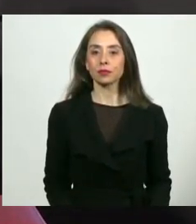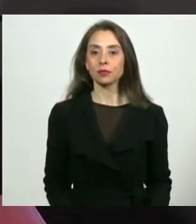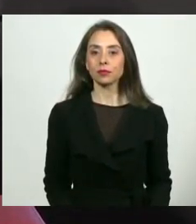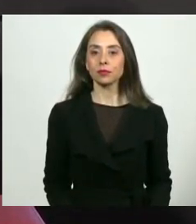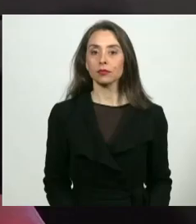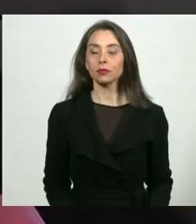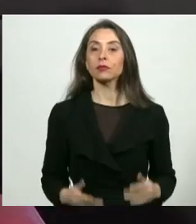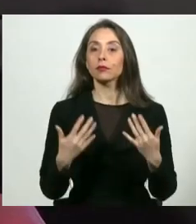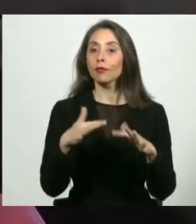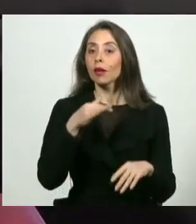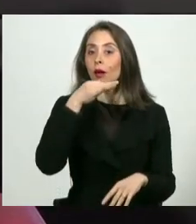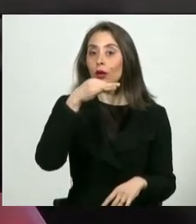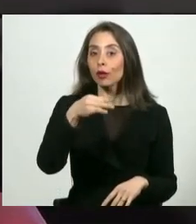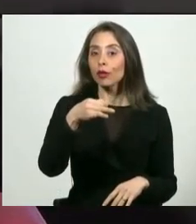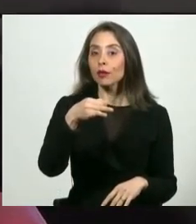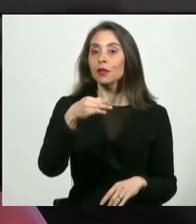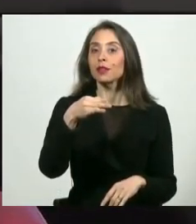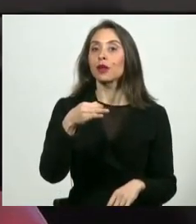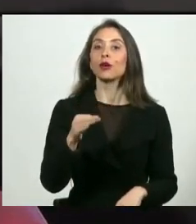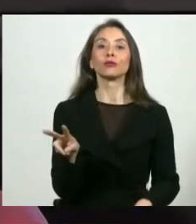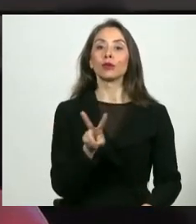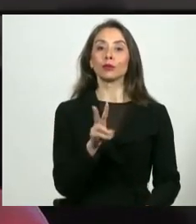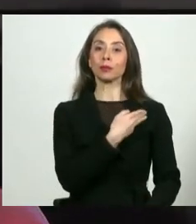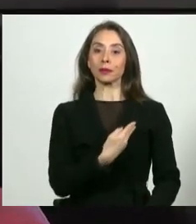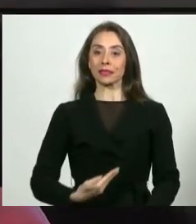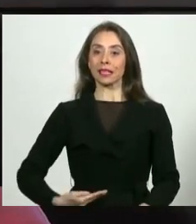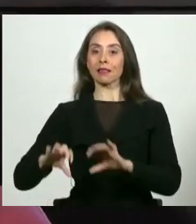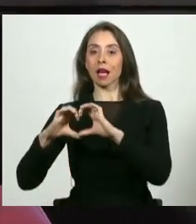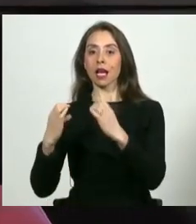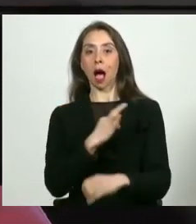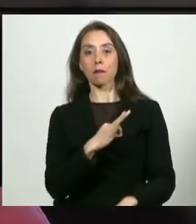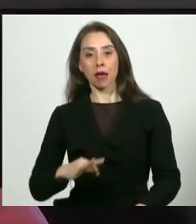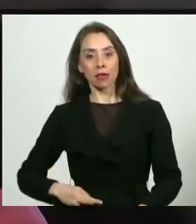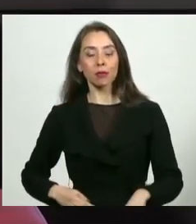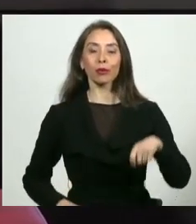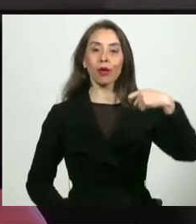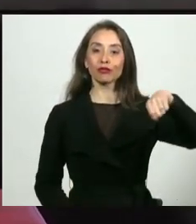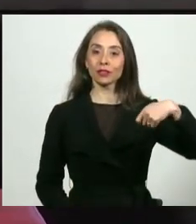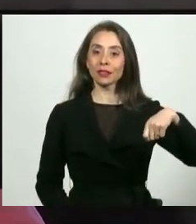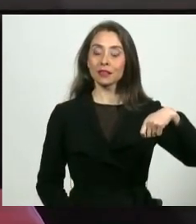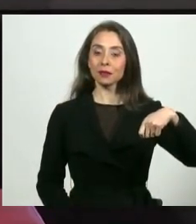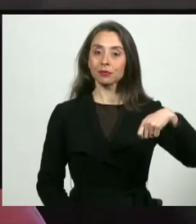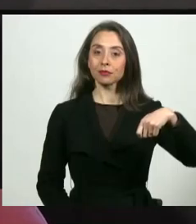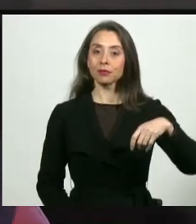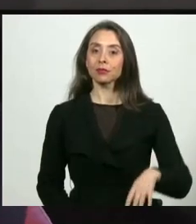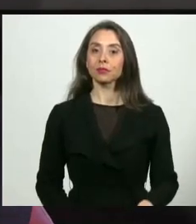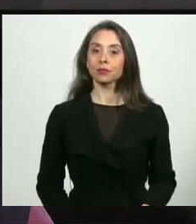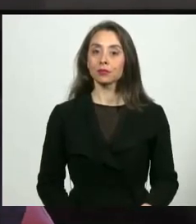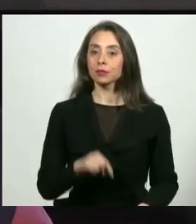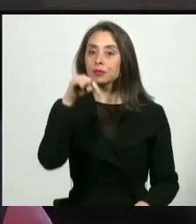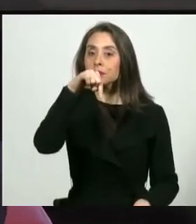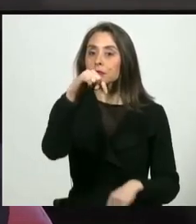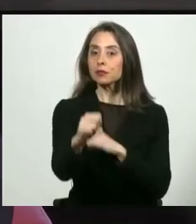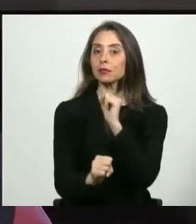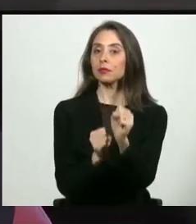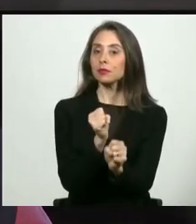Tal como lo mencionaron los presidentes de la Cámara de Diputados y del Senado, este